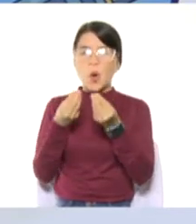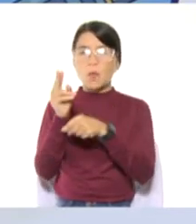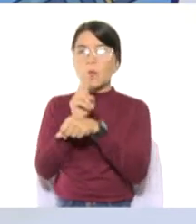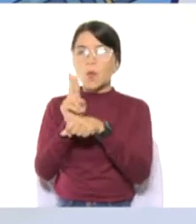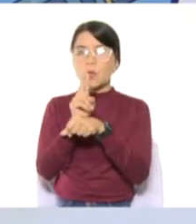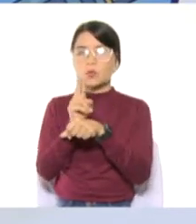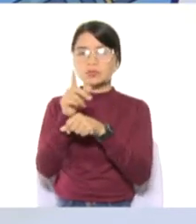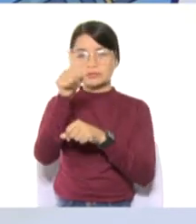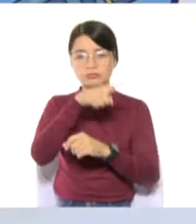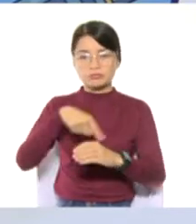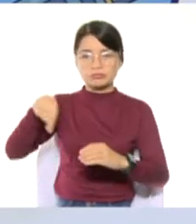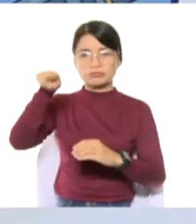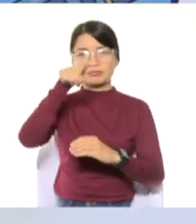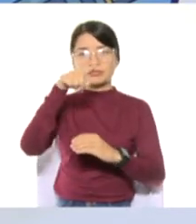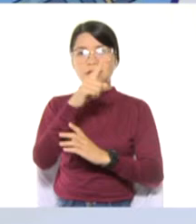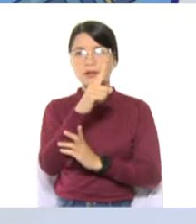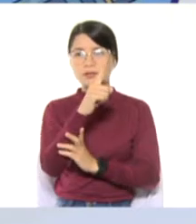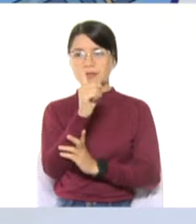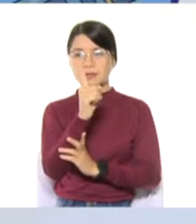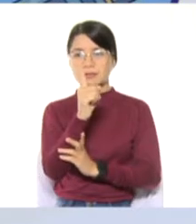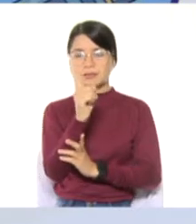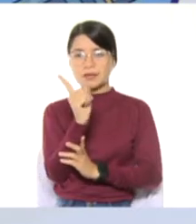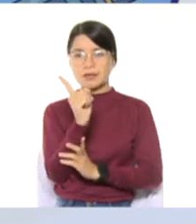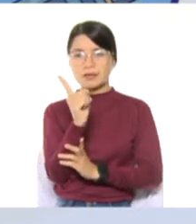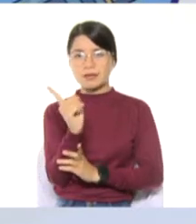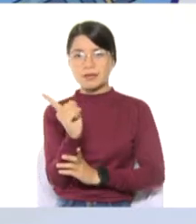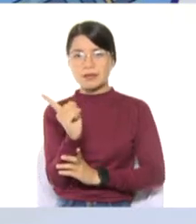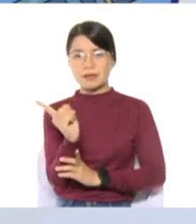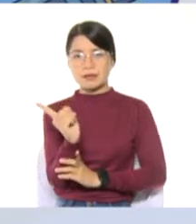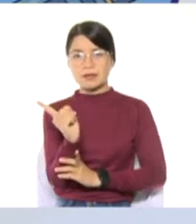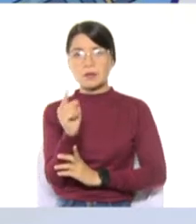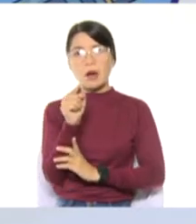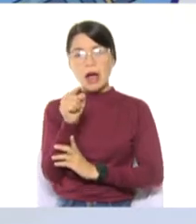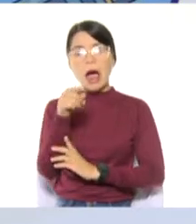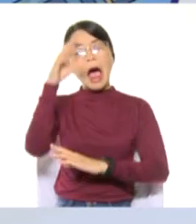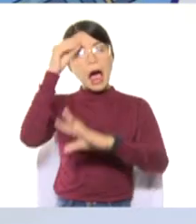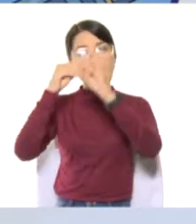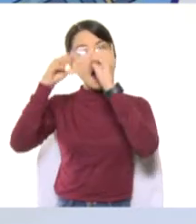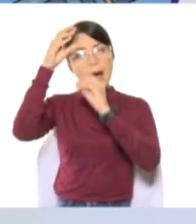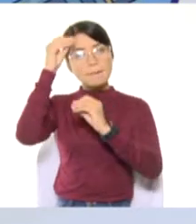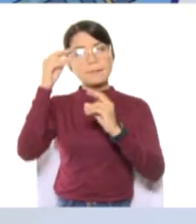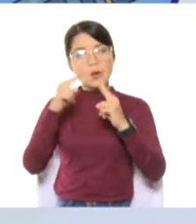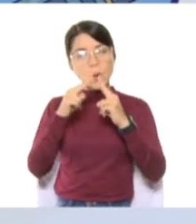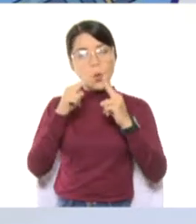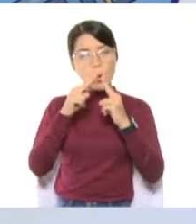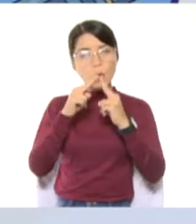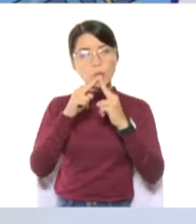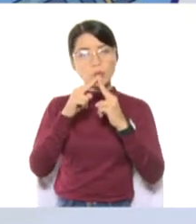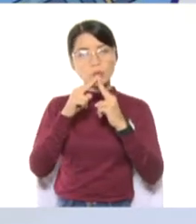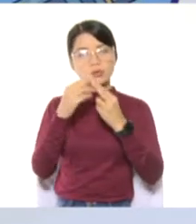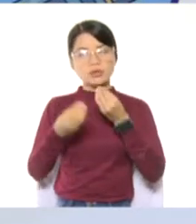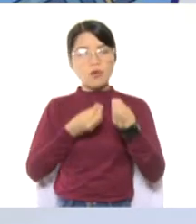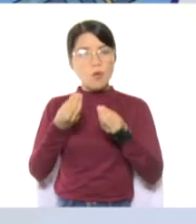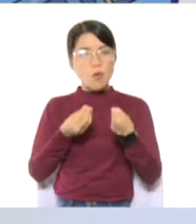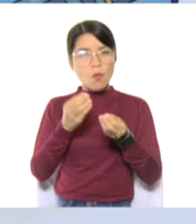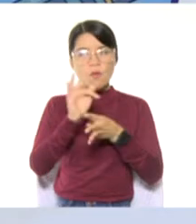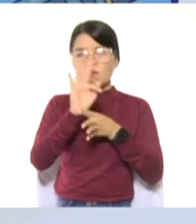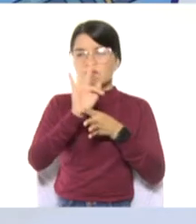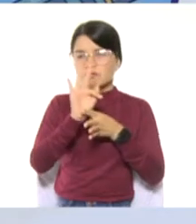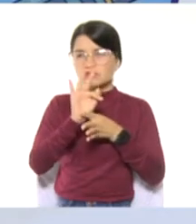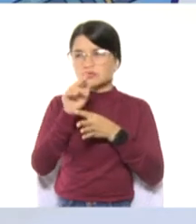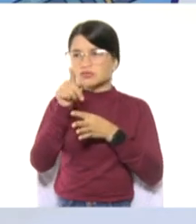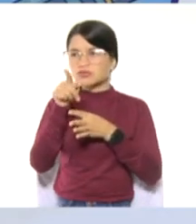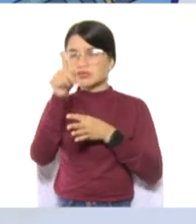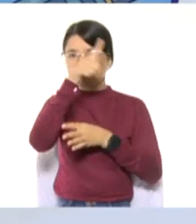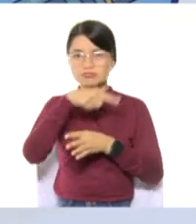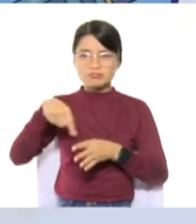no sabemos, no entendemos cómo trabaja un reloj de aguja. Conocimiento nuevo que nos puede servir porque a veces vemos en ciertas partes relojes de aguja y no sabemos